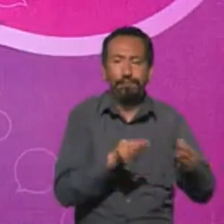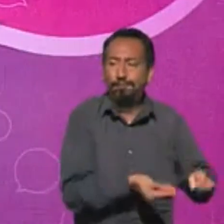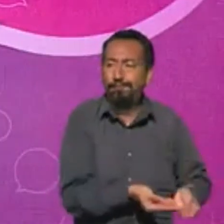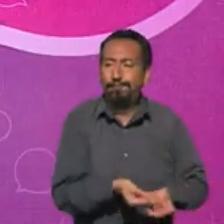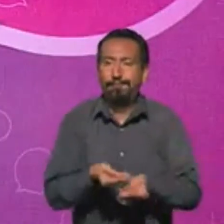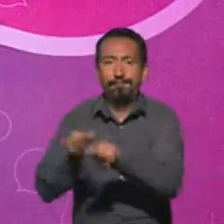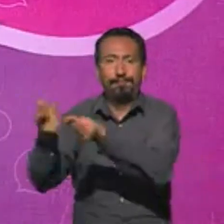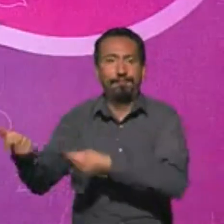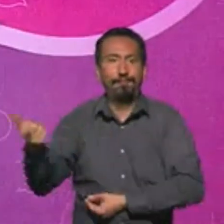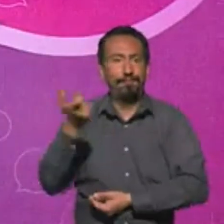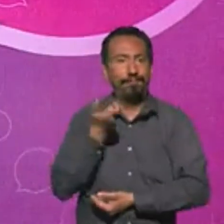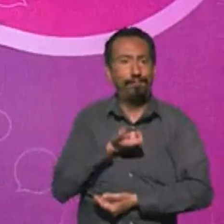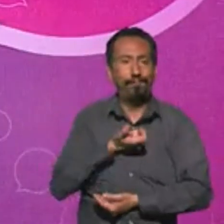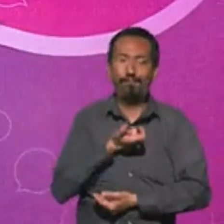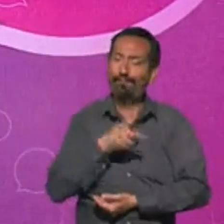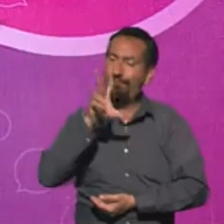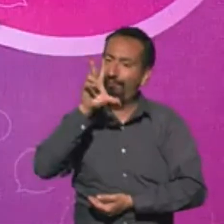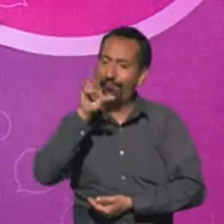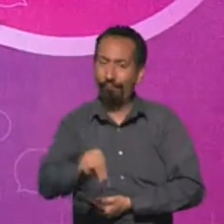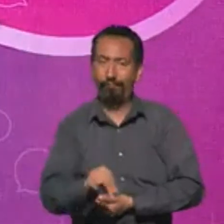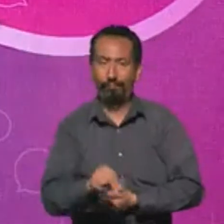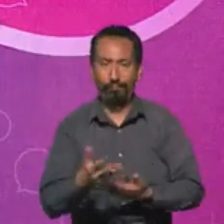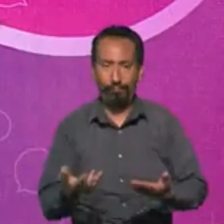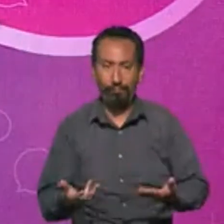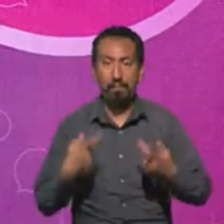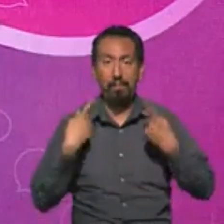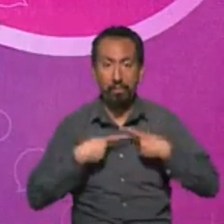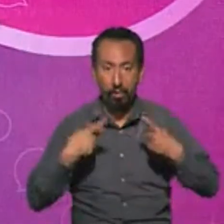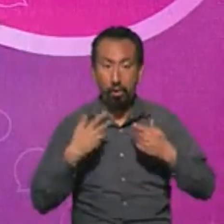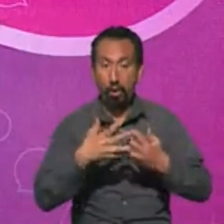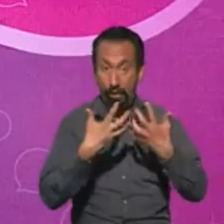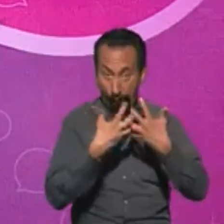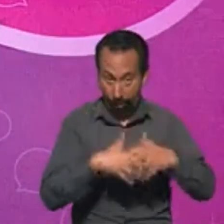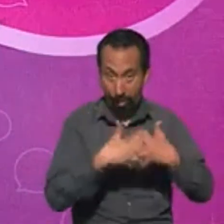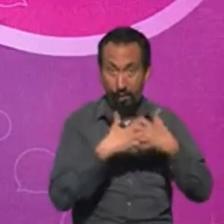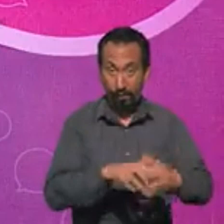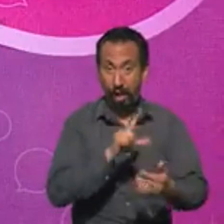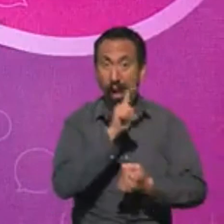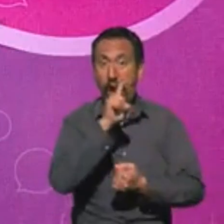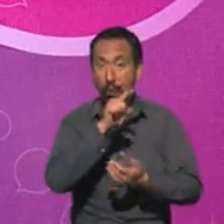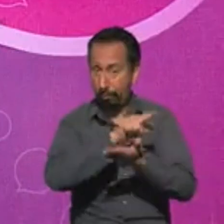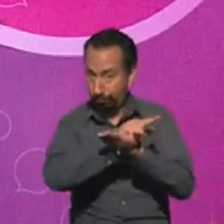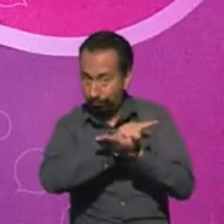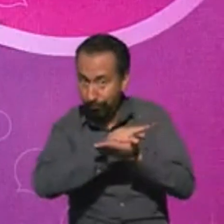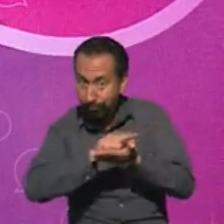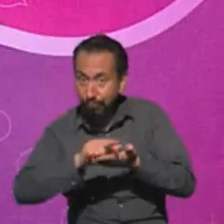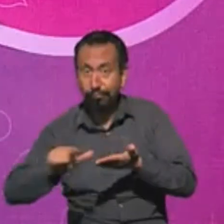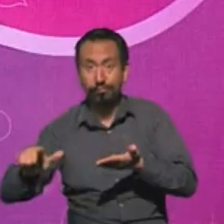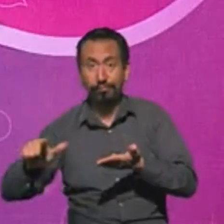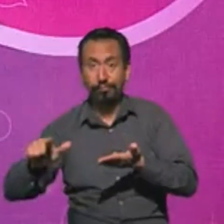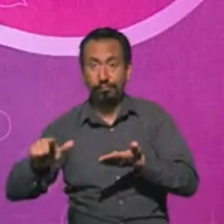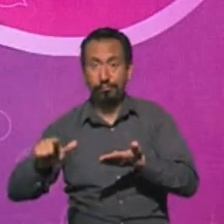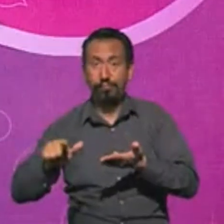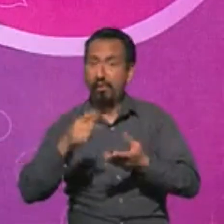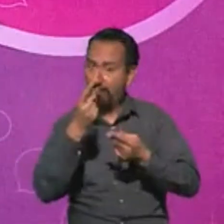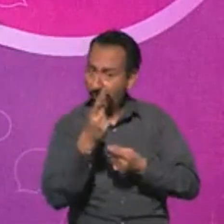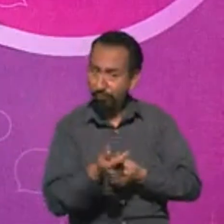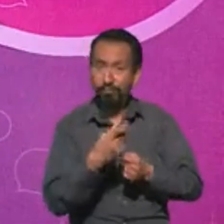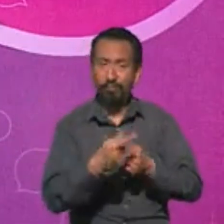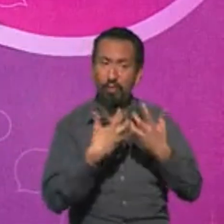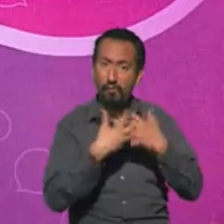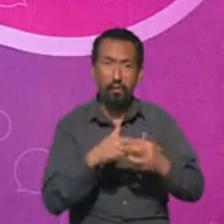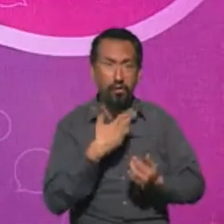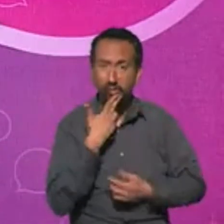tenemos que hacer que el agua de las tratadoras primero las vamos a echar a fundar a funcionar